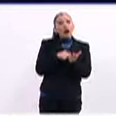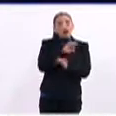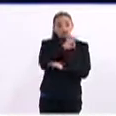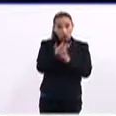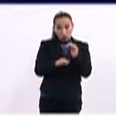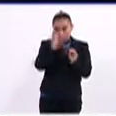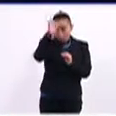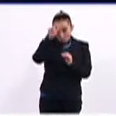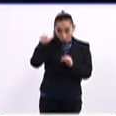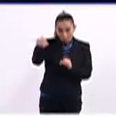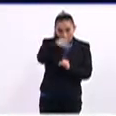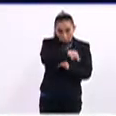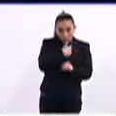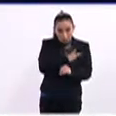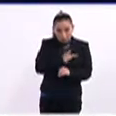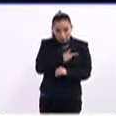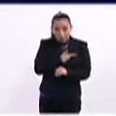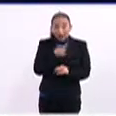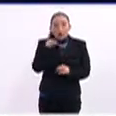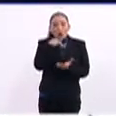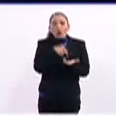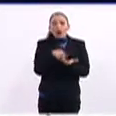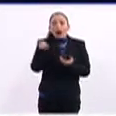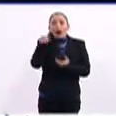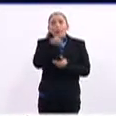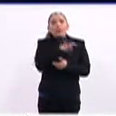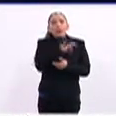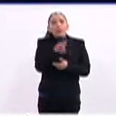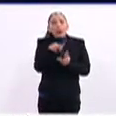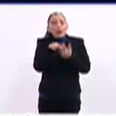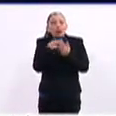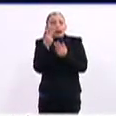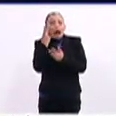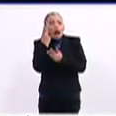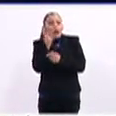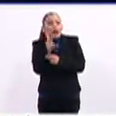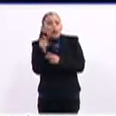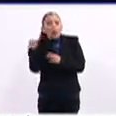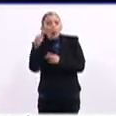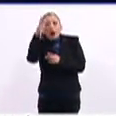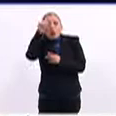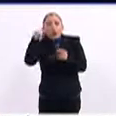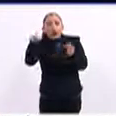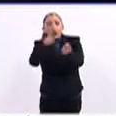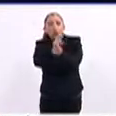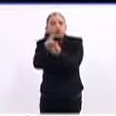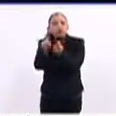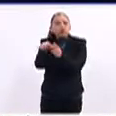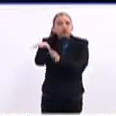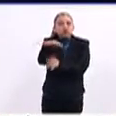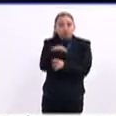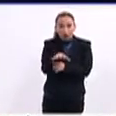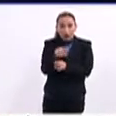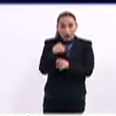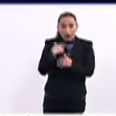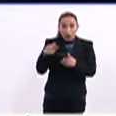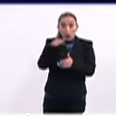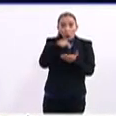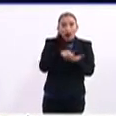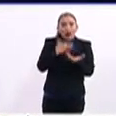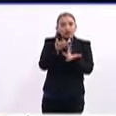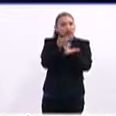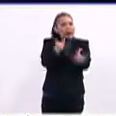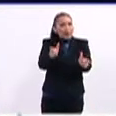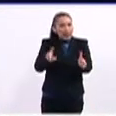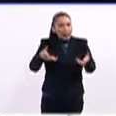todos están de acuerdo, más bien es un lugar donde podemos empezar a ponernos de acuerdo las personas. Al ser público